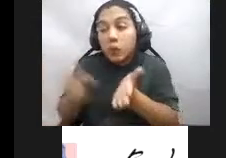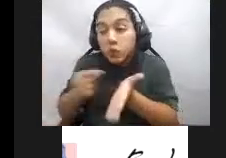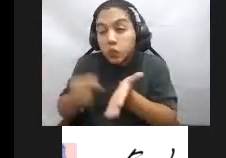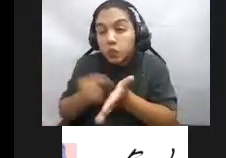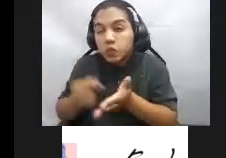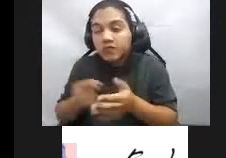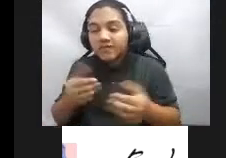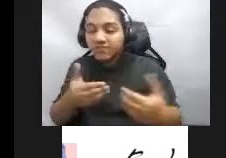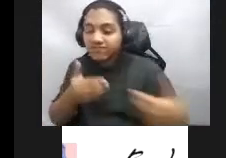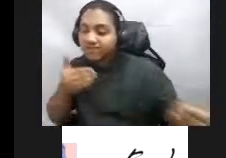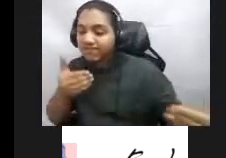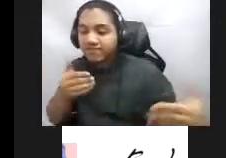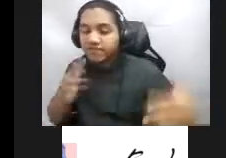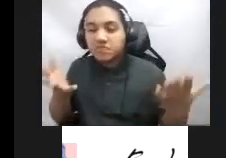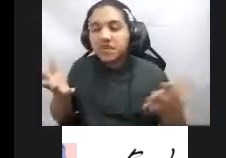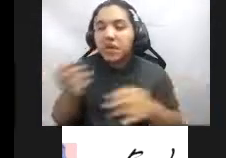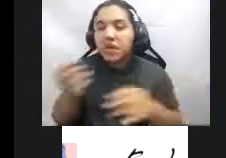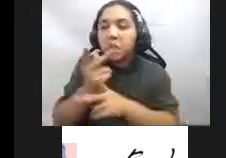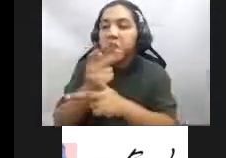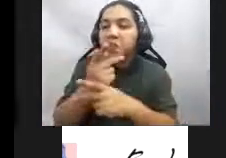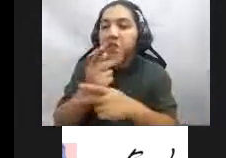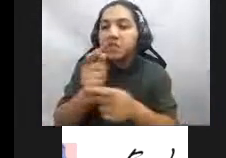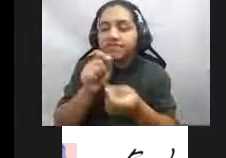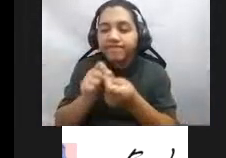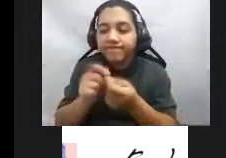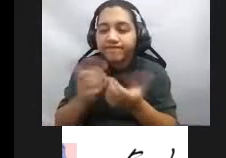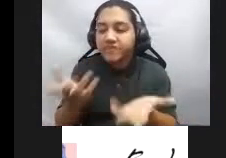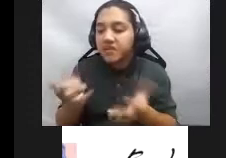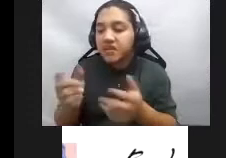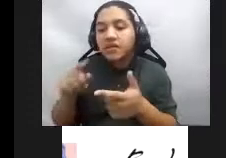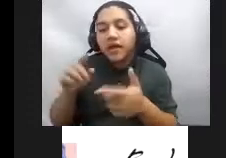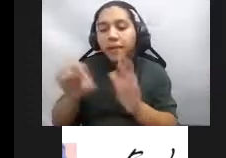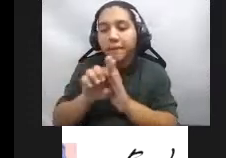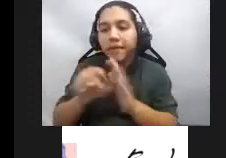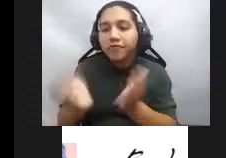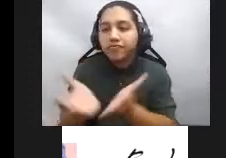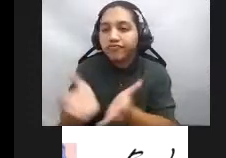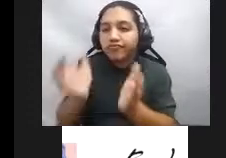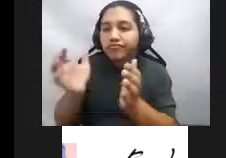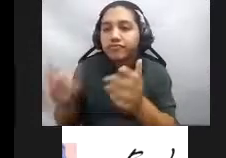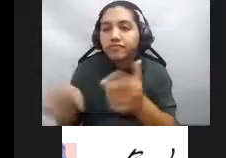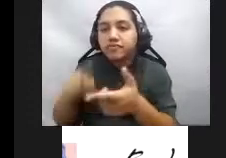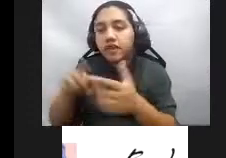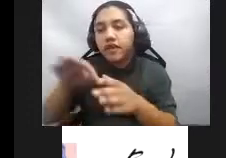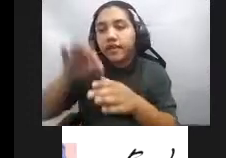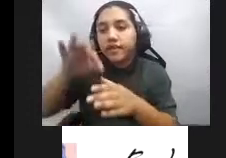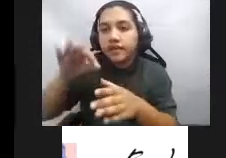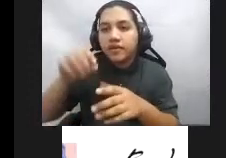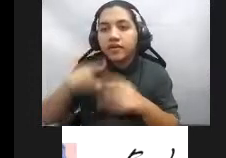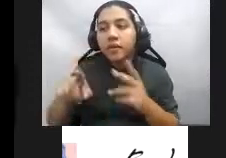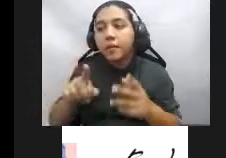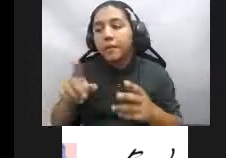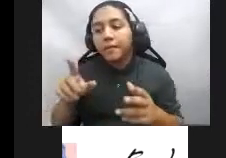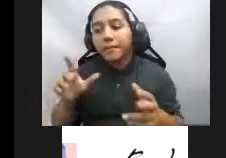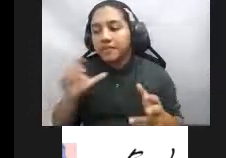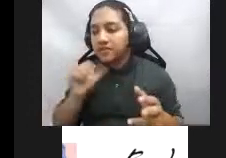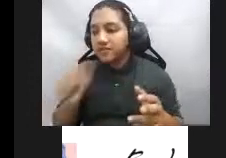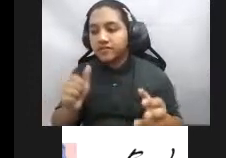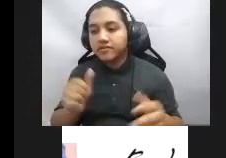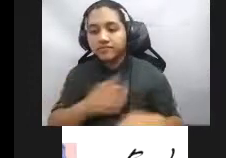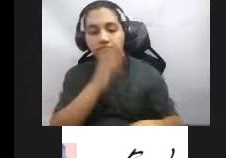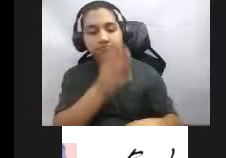con algunos productos específicos, las porcelanas, los teces, pero directamente no le permitió a estos países